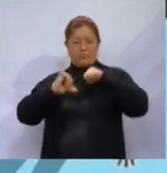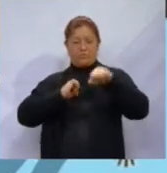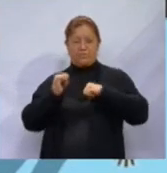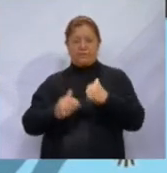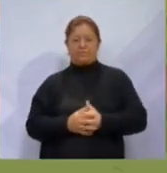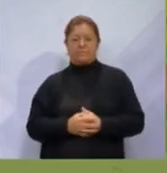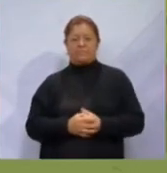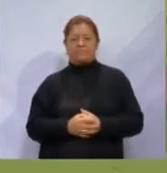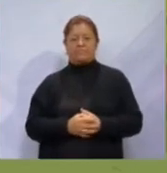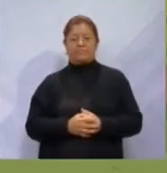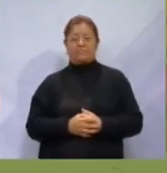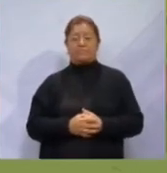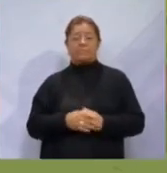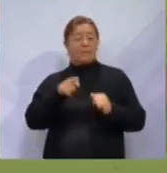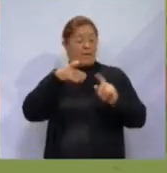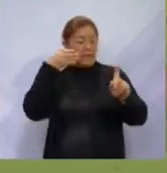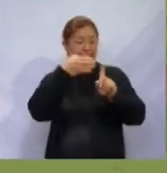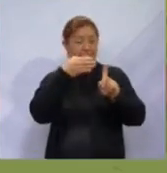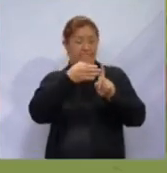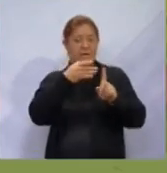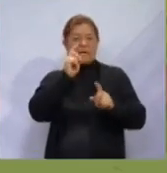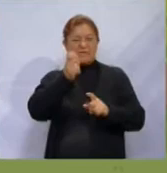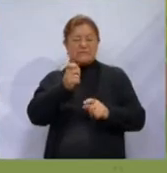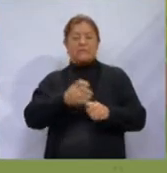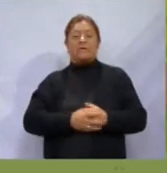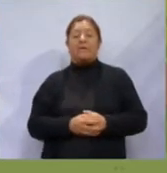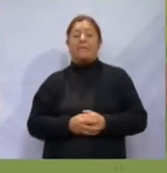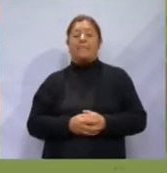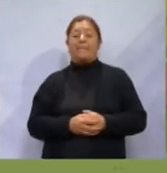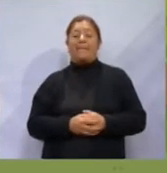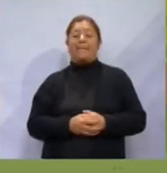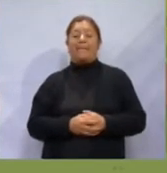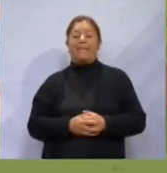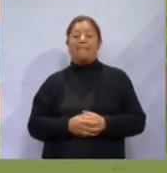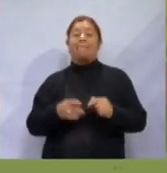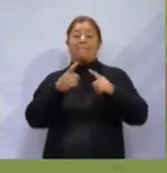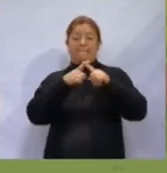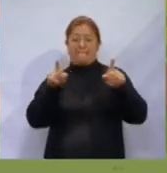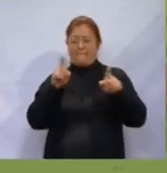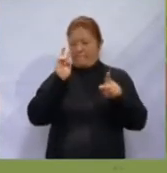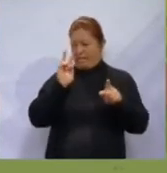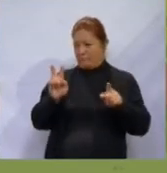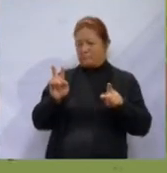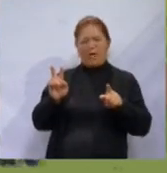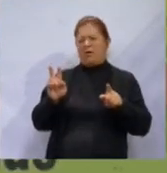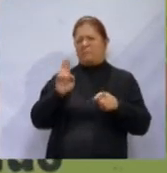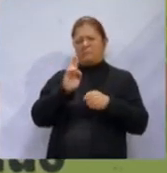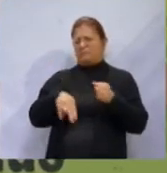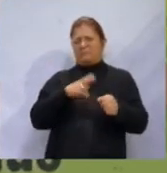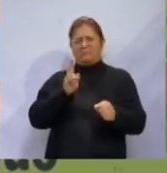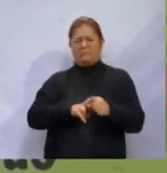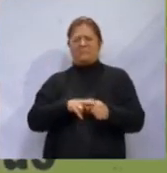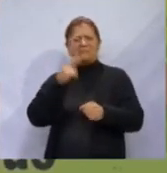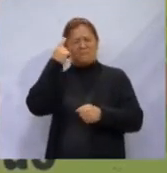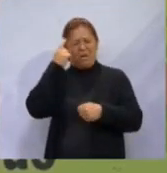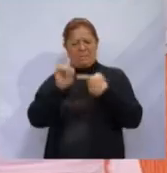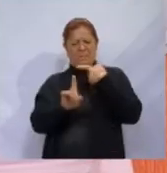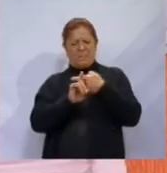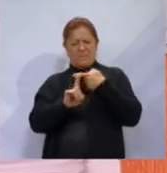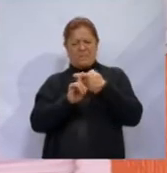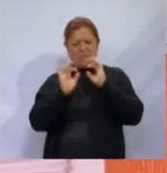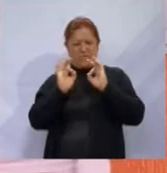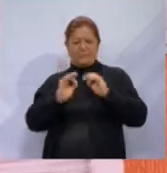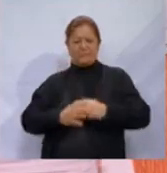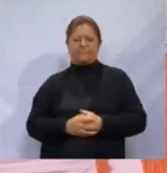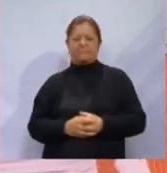adolescentes. Este enfoque plantea que la diferencia debe ser vista como algo natural y positivo.